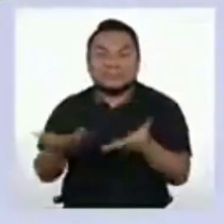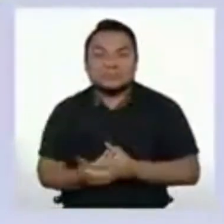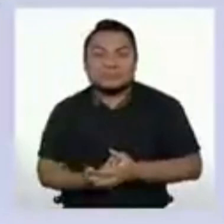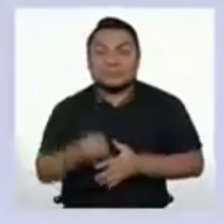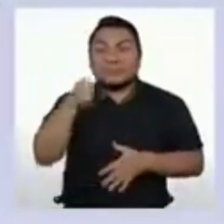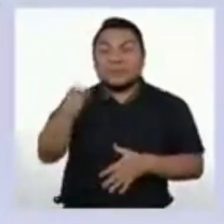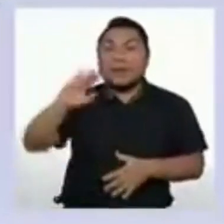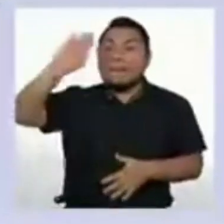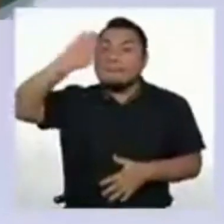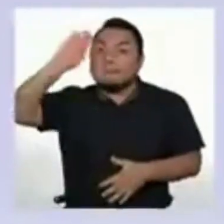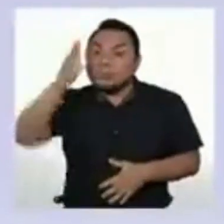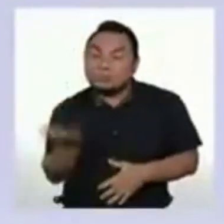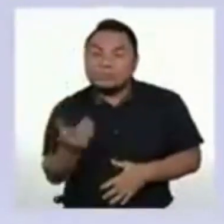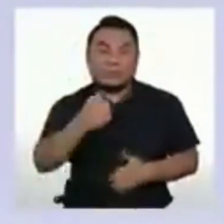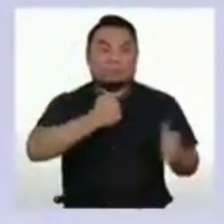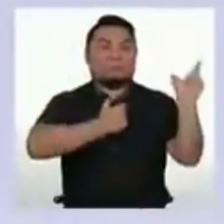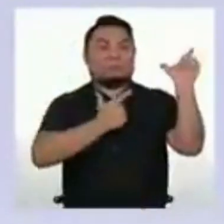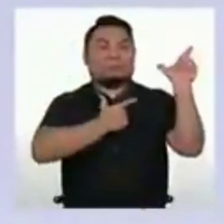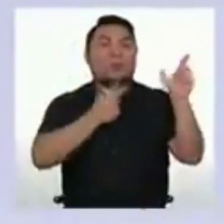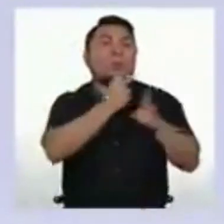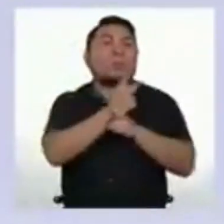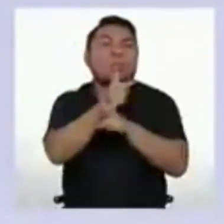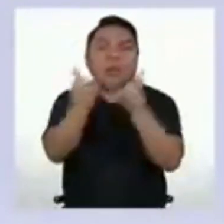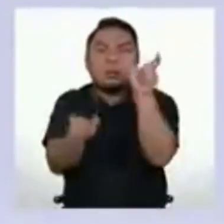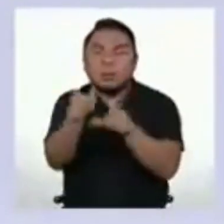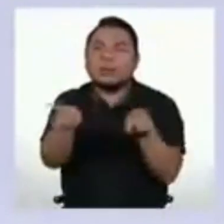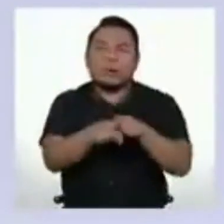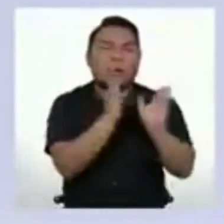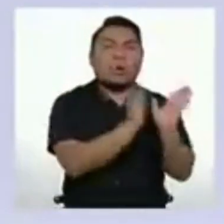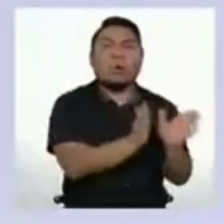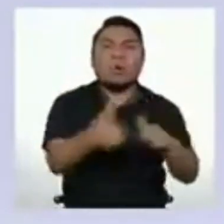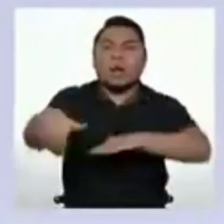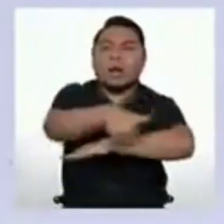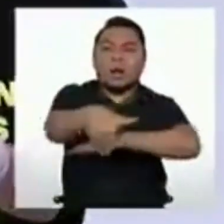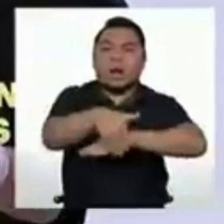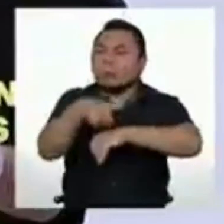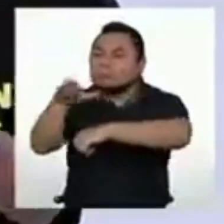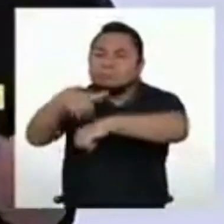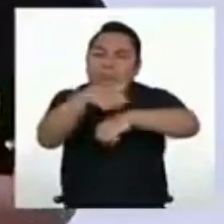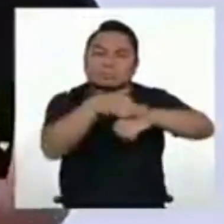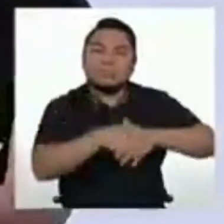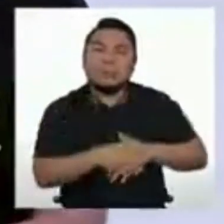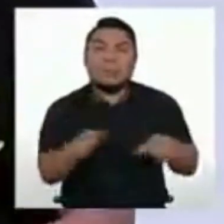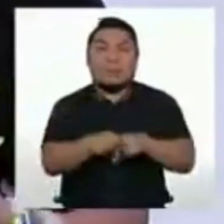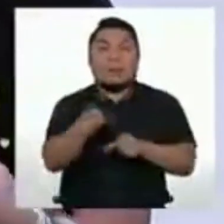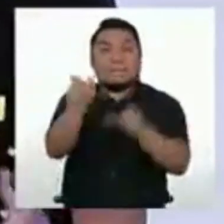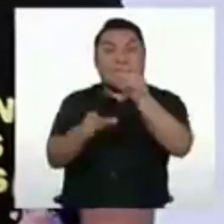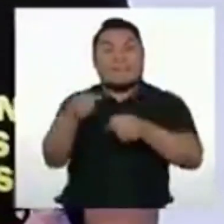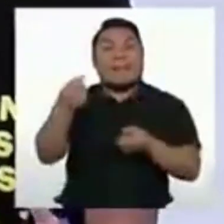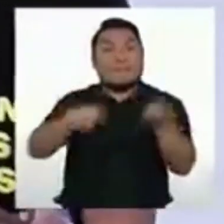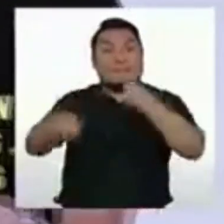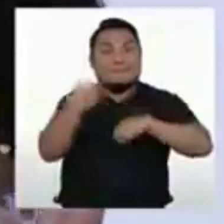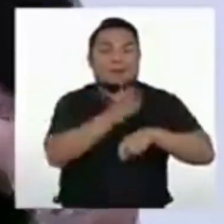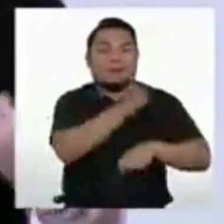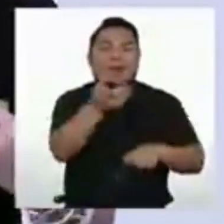Nuestros policías, nuestros militares cuidando a las personas y ayudando a mantener el orden en las calles. Las personas de los mercados que salen a vender